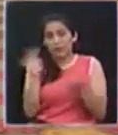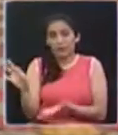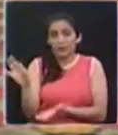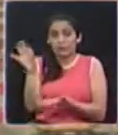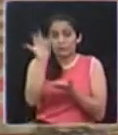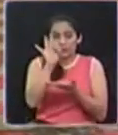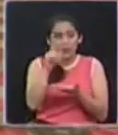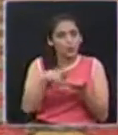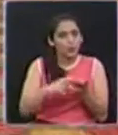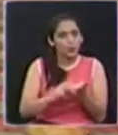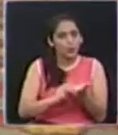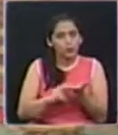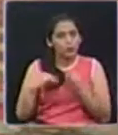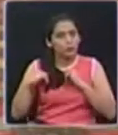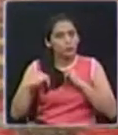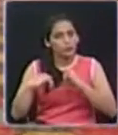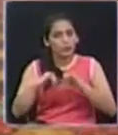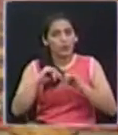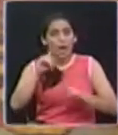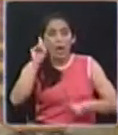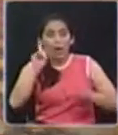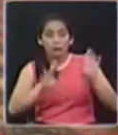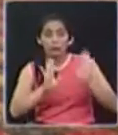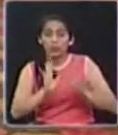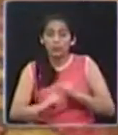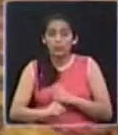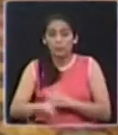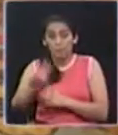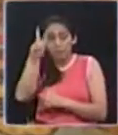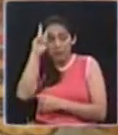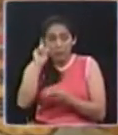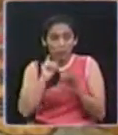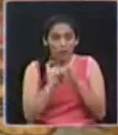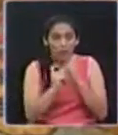frente a posibles delitos electorales. Santiago Villasaña y Telerama Noticias.